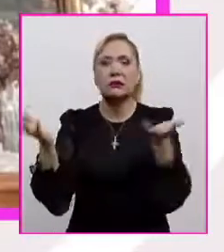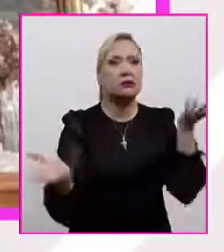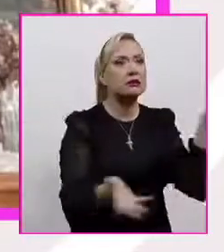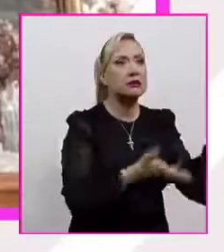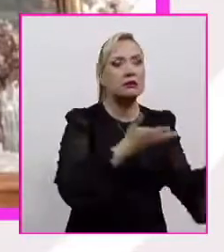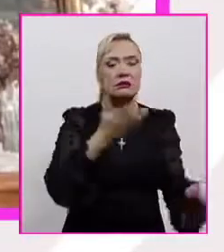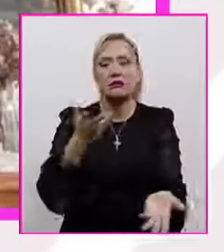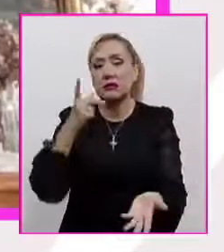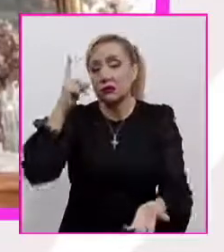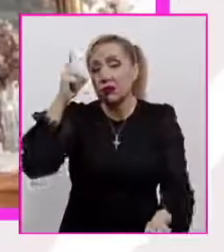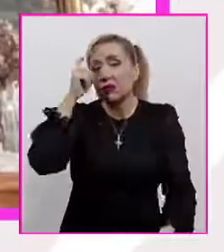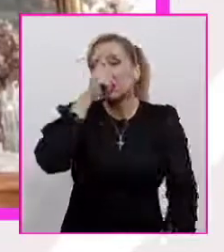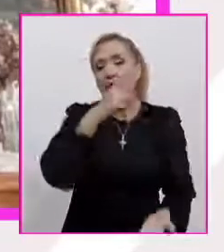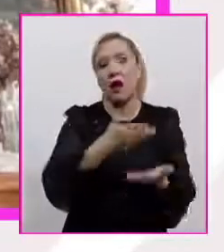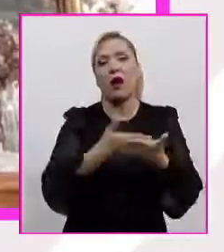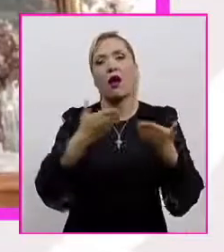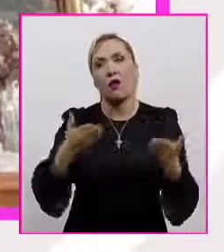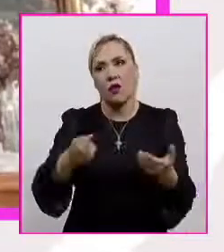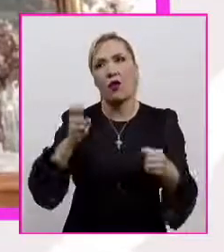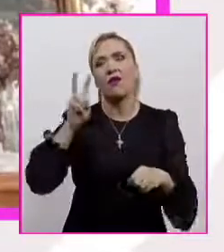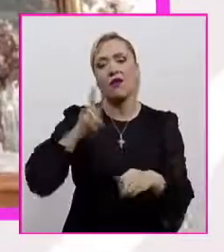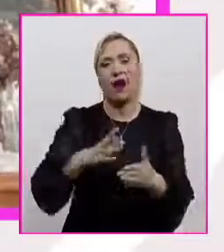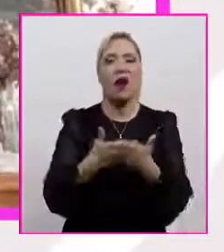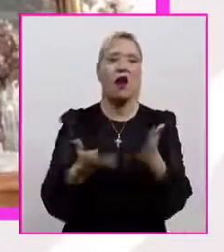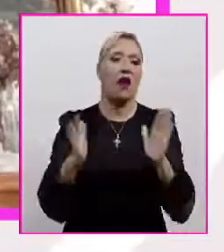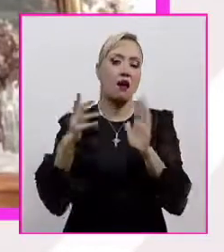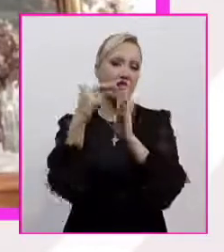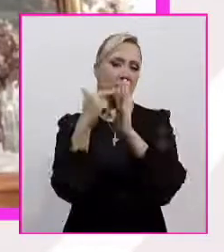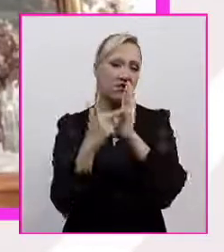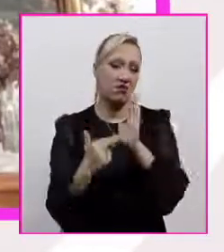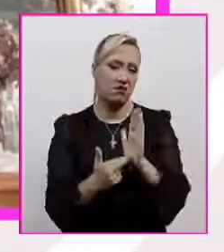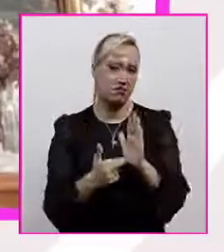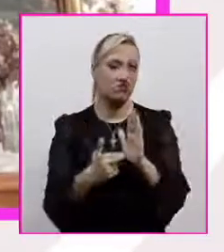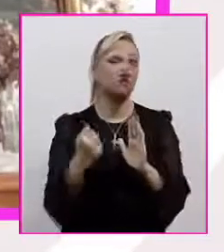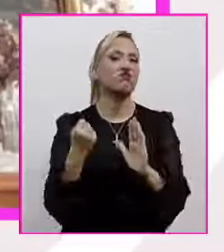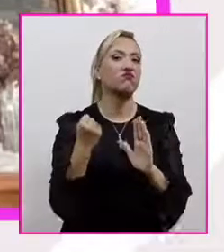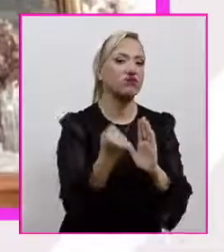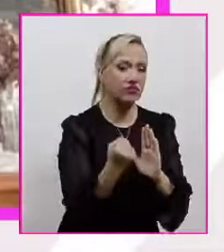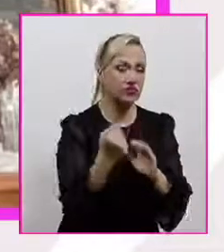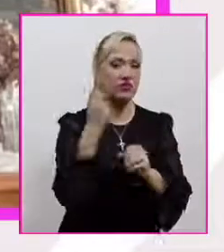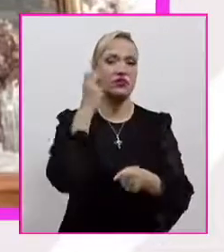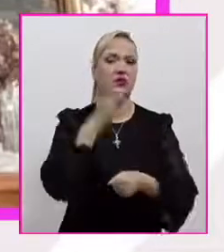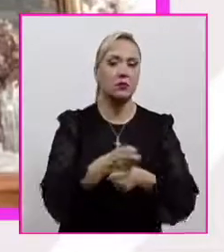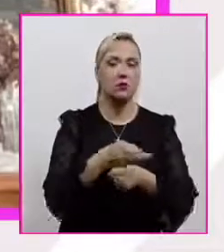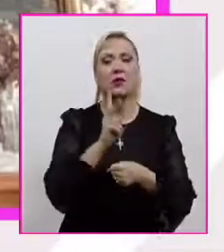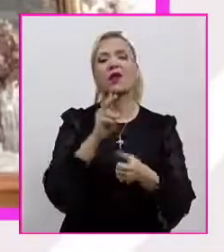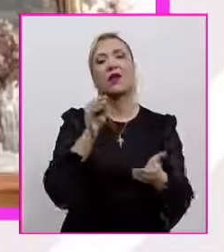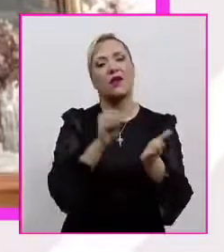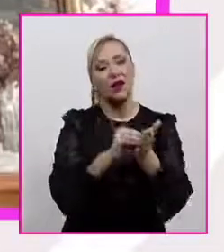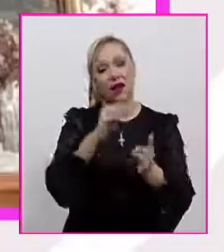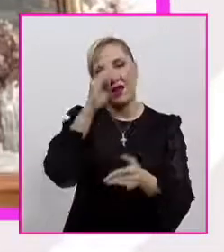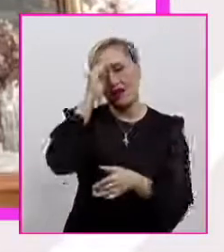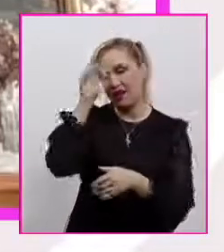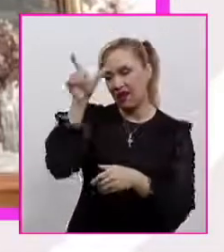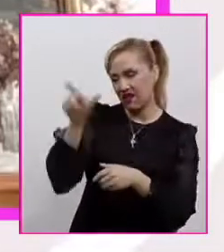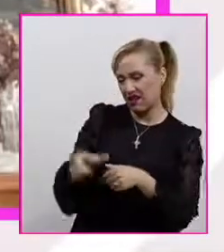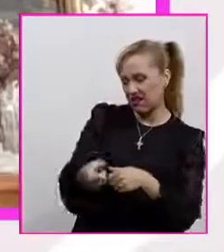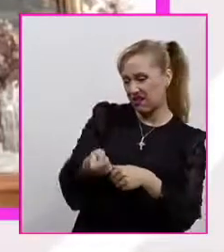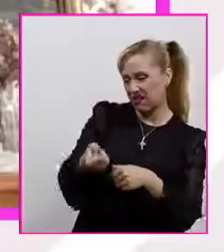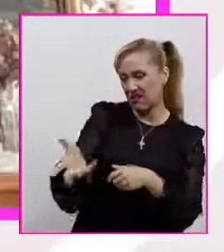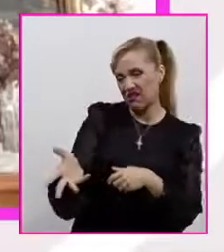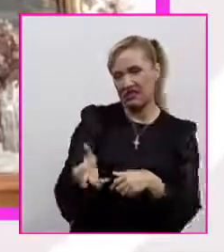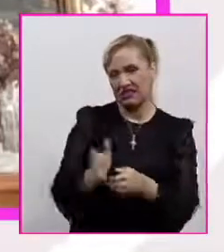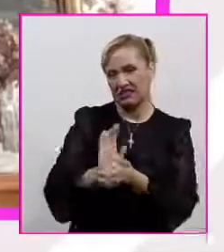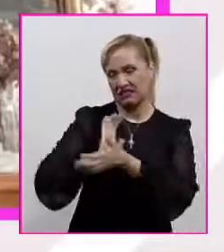de ingreso, las cuales han cambiado constantemente. Como saben, existen estigmas, prejuicios, violencia y discriminación hacia